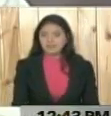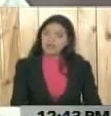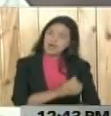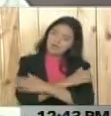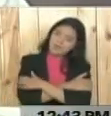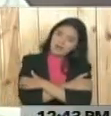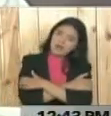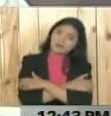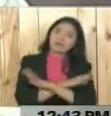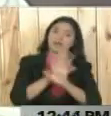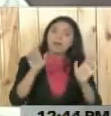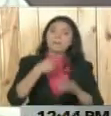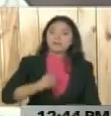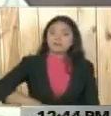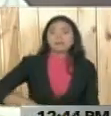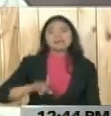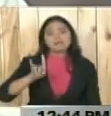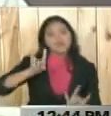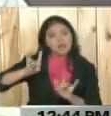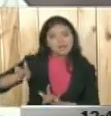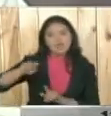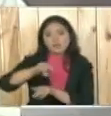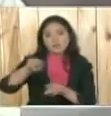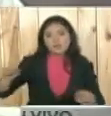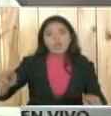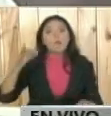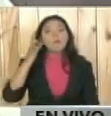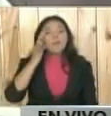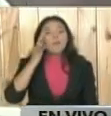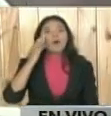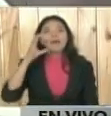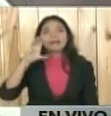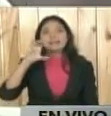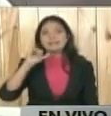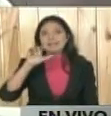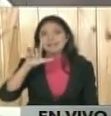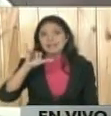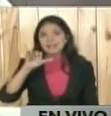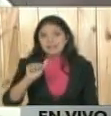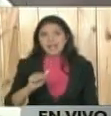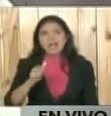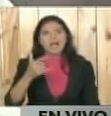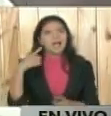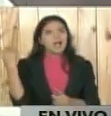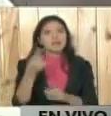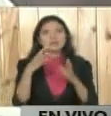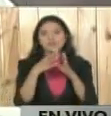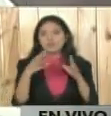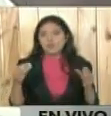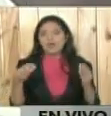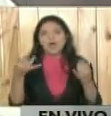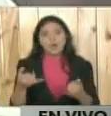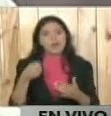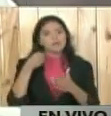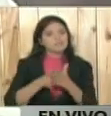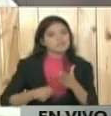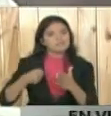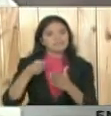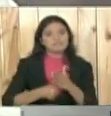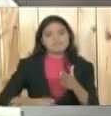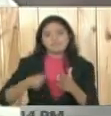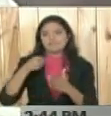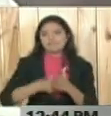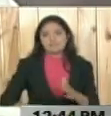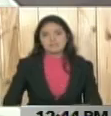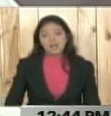grande, presidente. Y a usted también se le quiere, a usted, a la primera combatiente, a todos. Ahorita más que nunca hay que pelear por esto. Bueno, más que